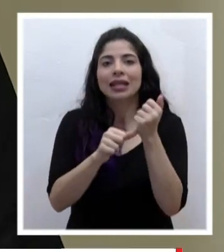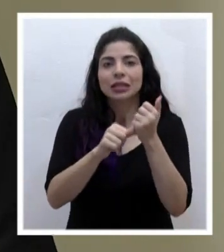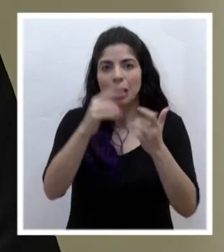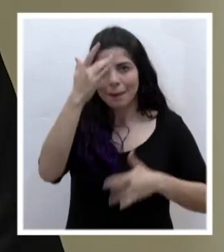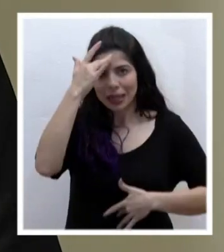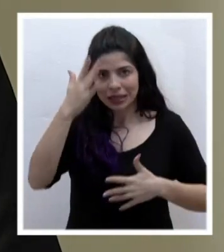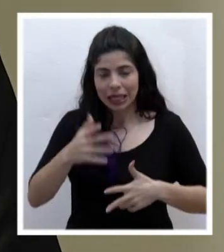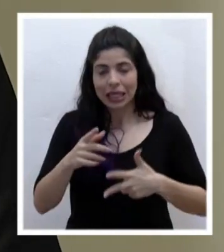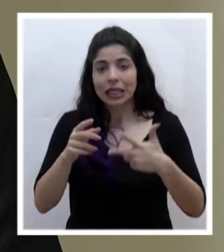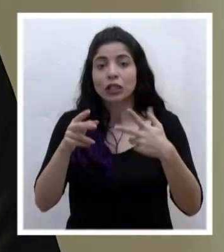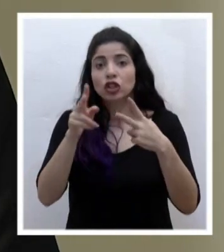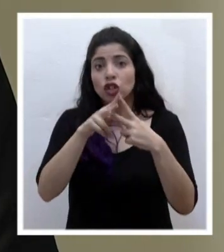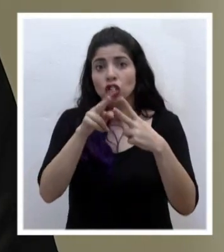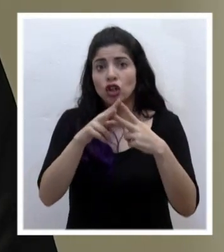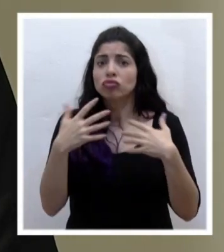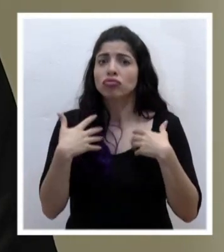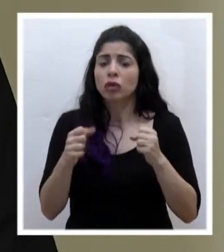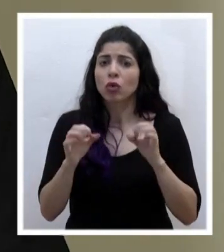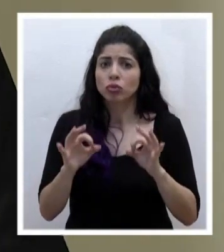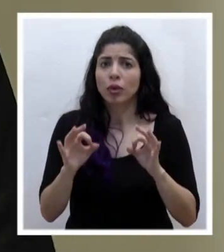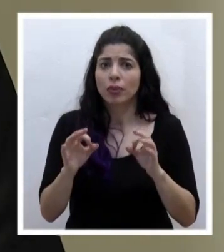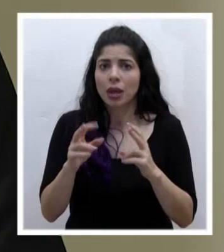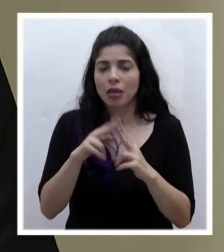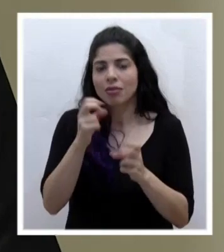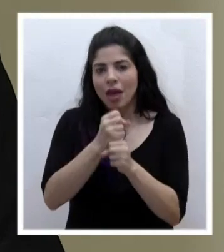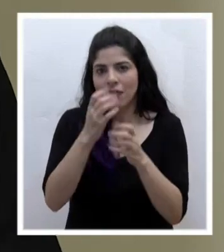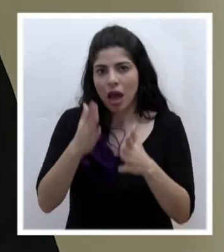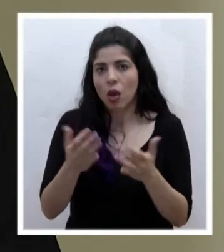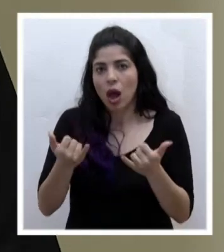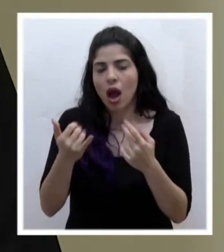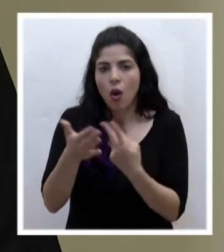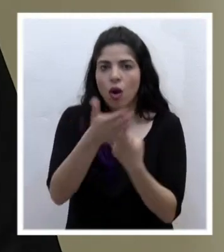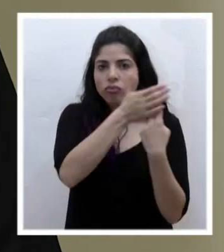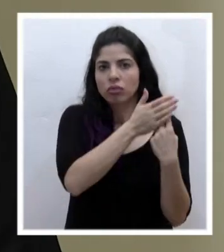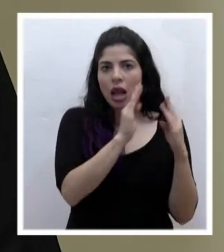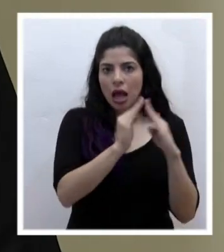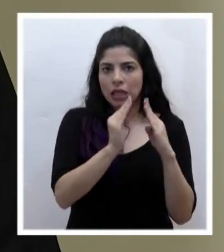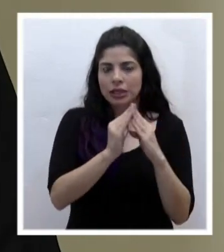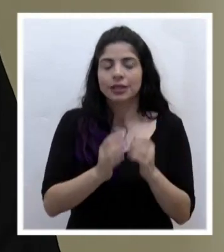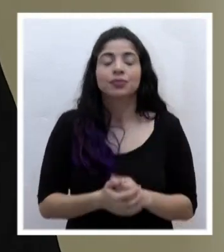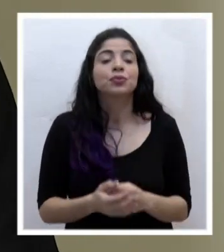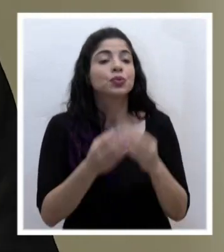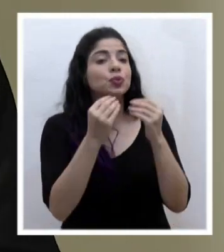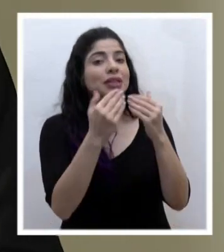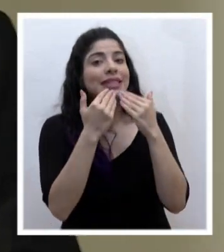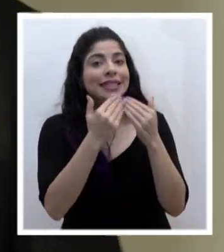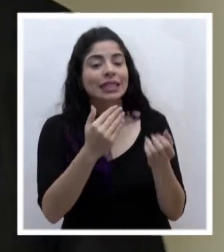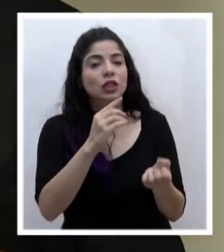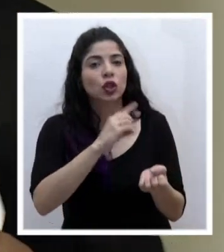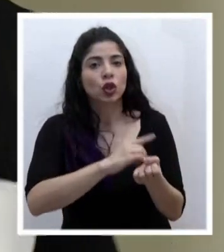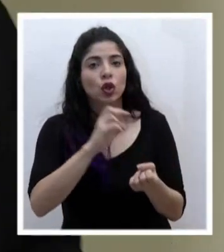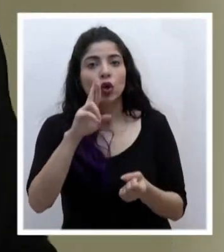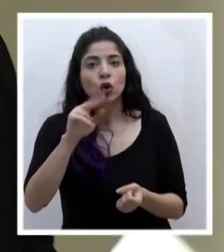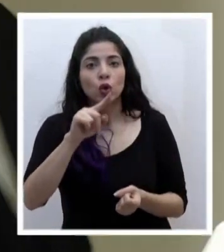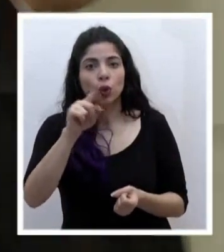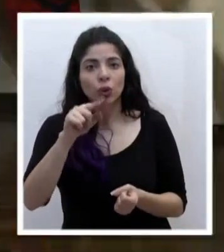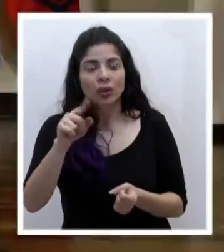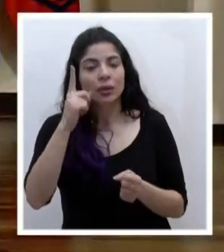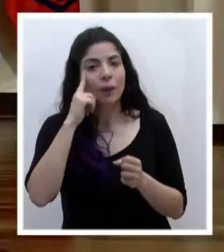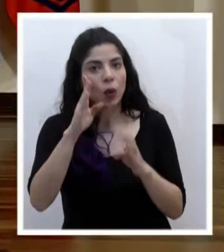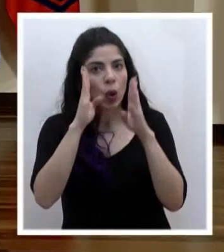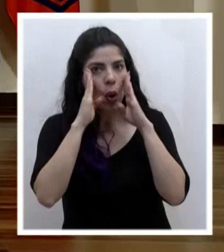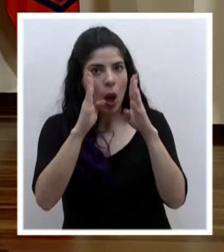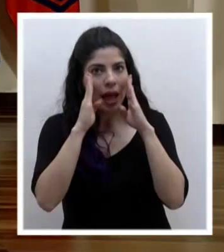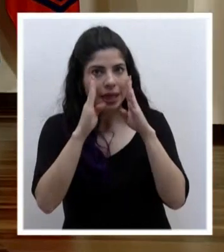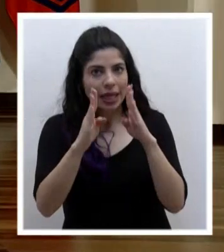pacientes, los 2 se encuentran en muy buen estado general y están en sus casas. Muchas gracias al doctor Ruiz por